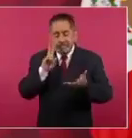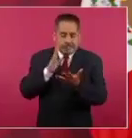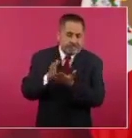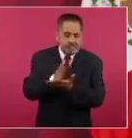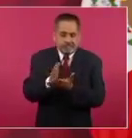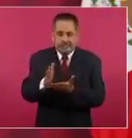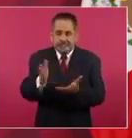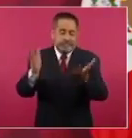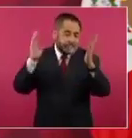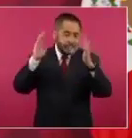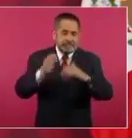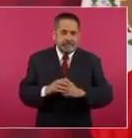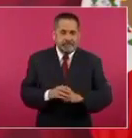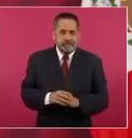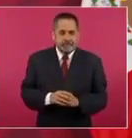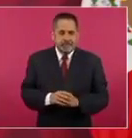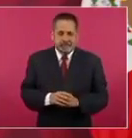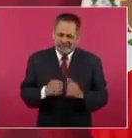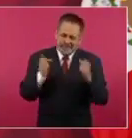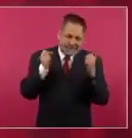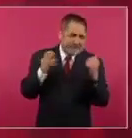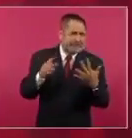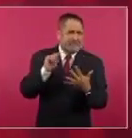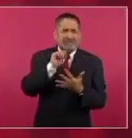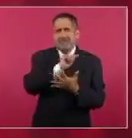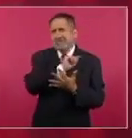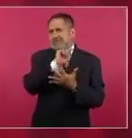porque es mucho